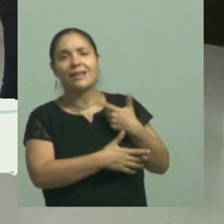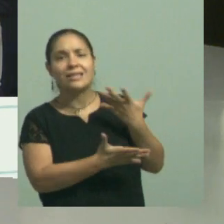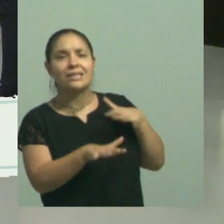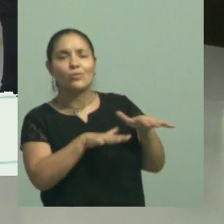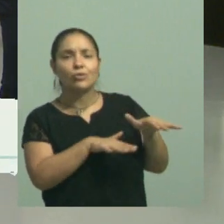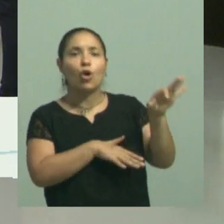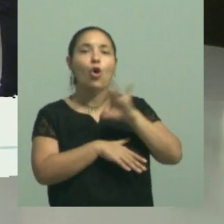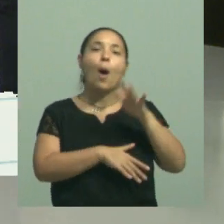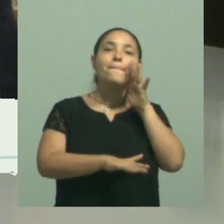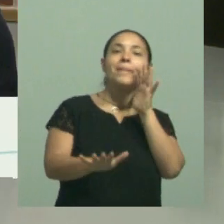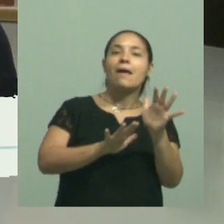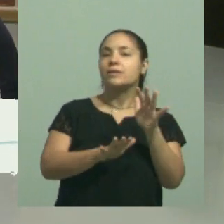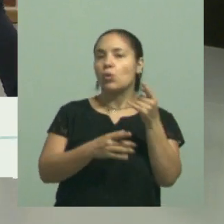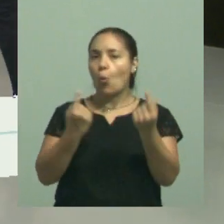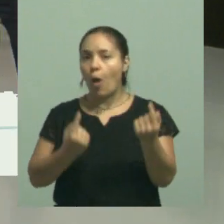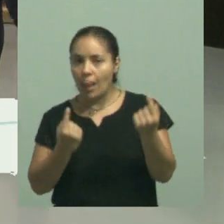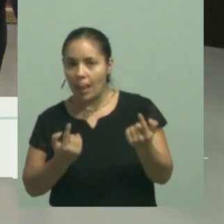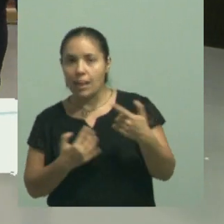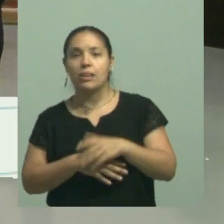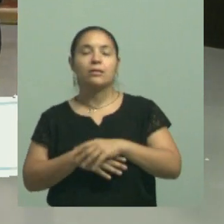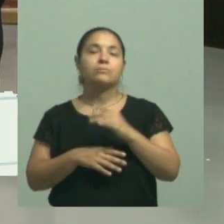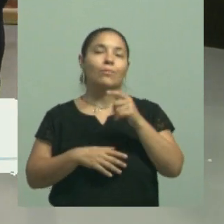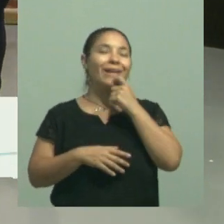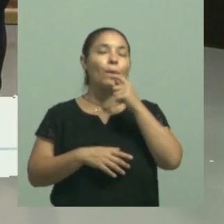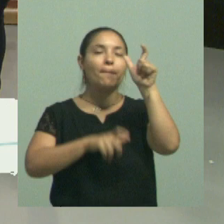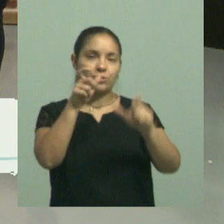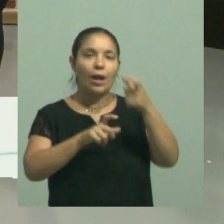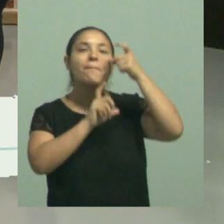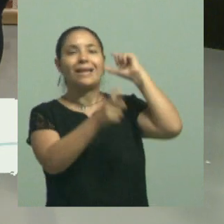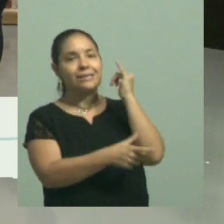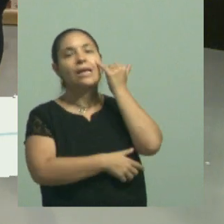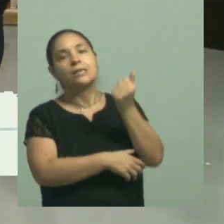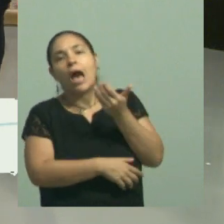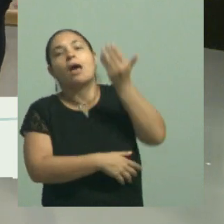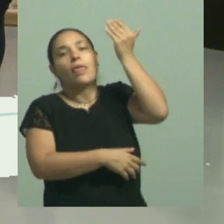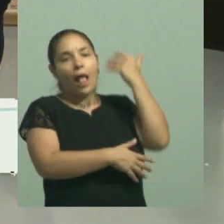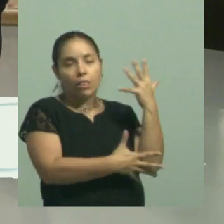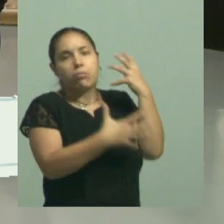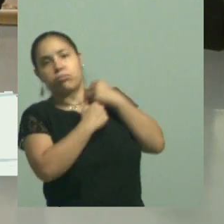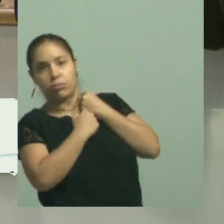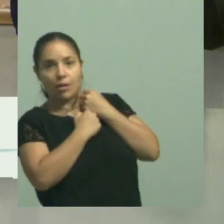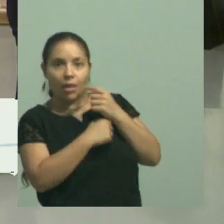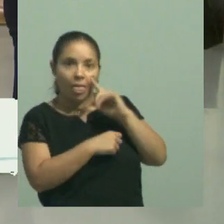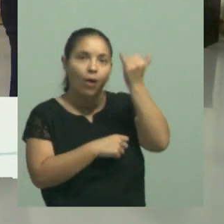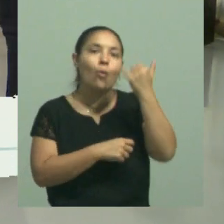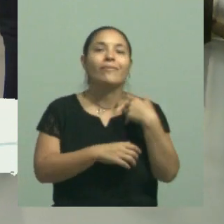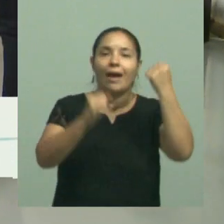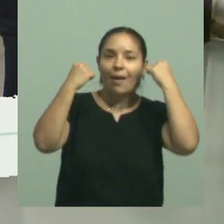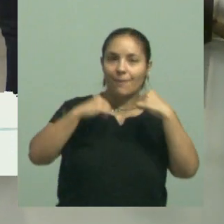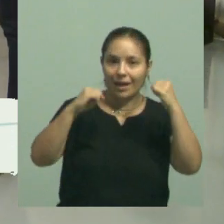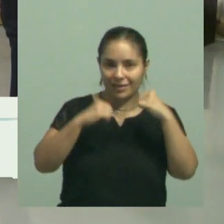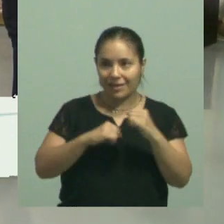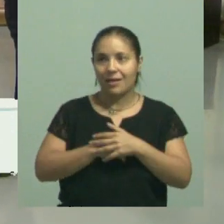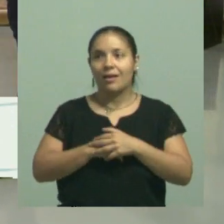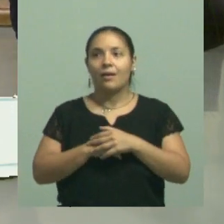las dos cosas. Alguien que ha pasado por una situación así, que obviamente se nota mucho cuando empezás en la práctica. Porque tiende